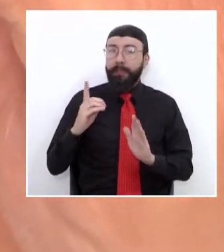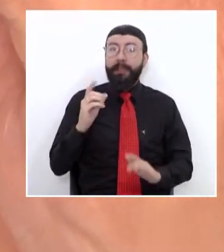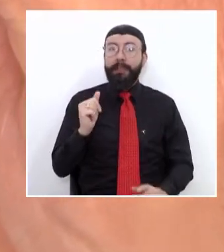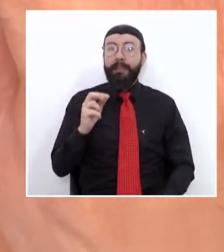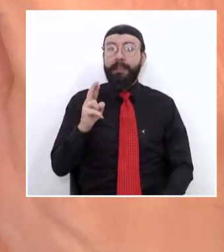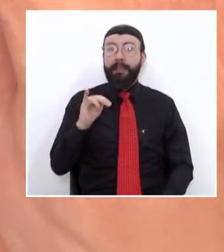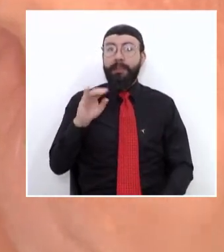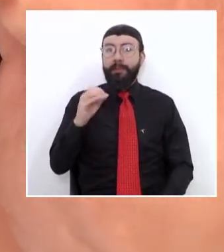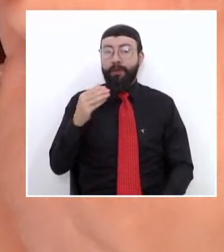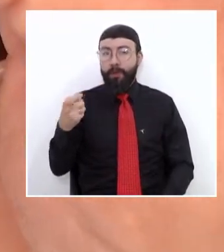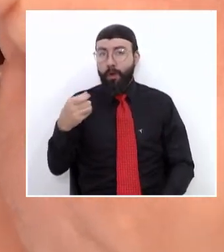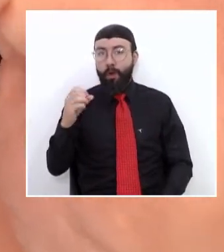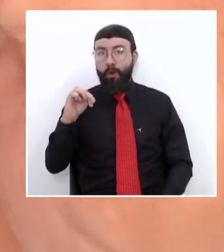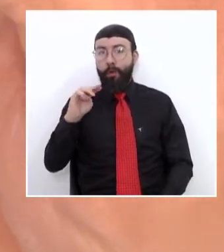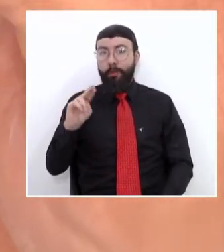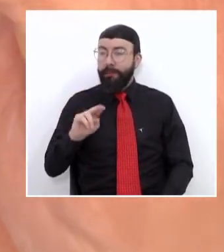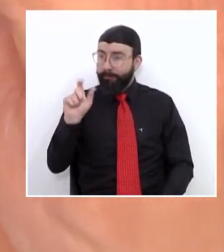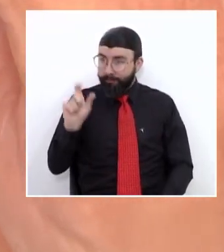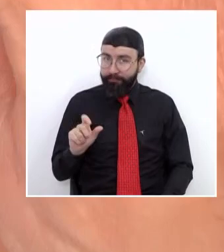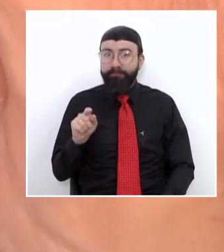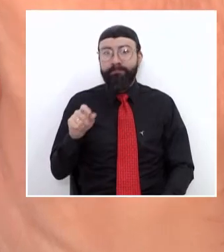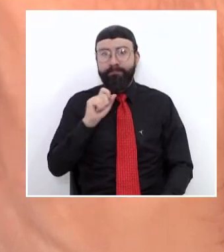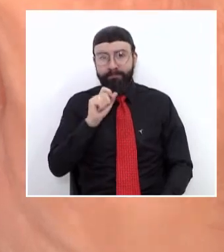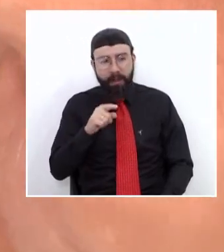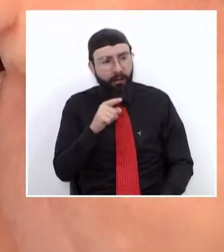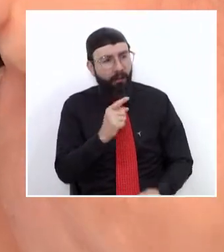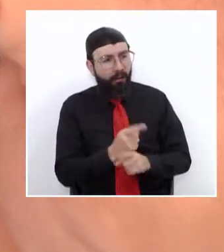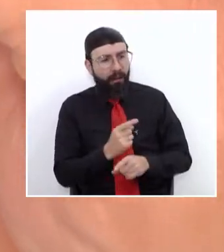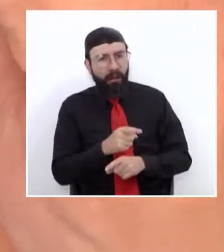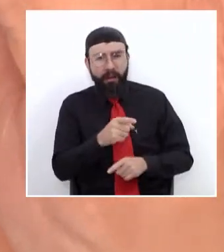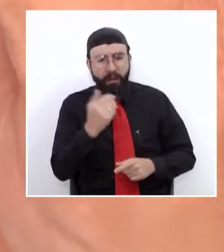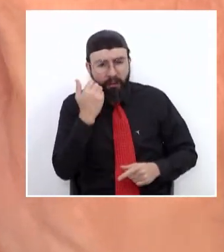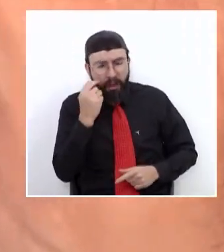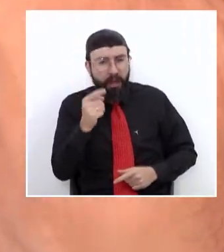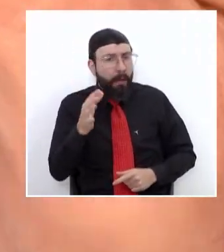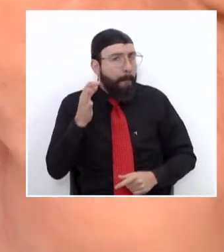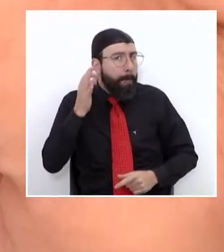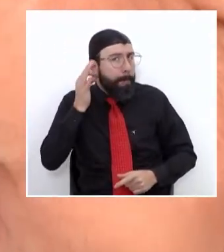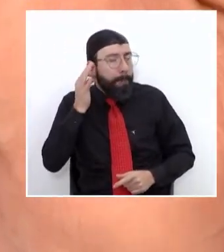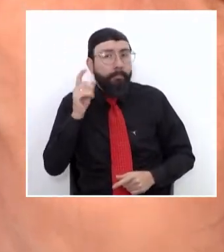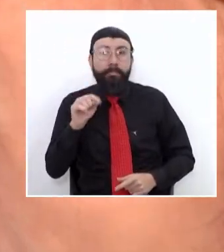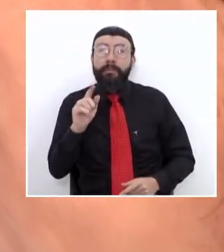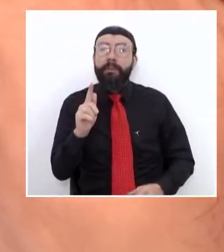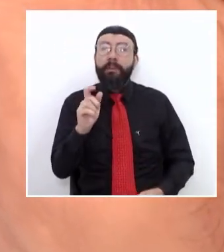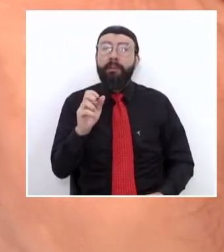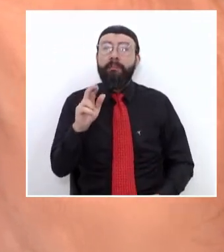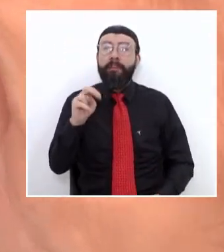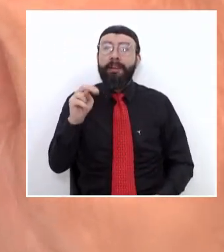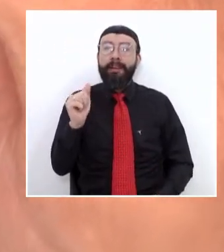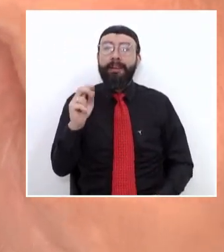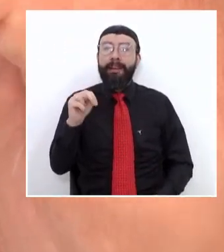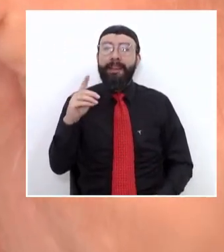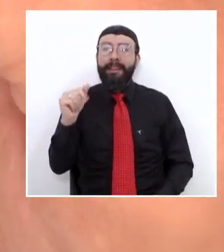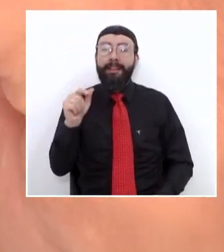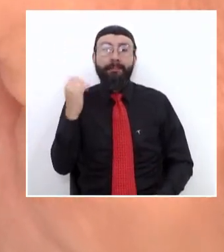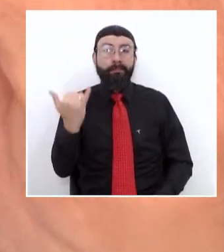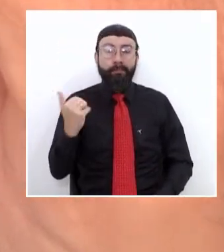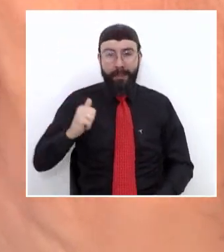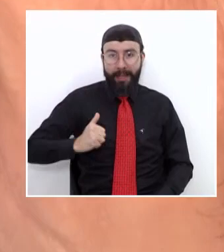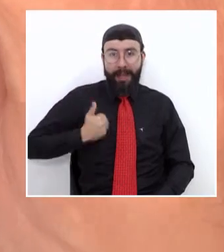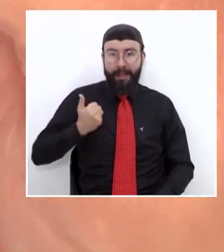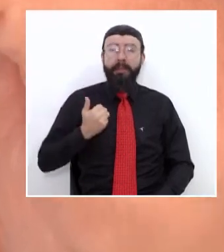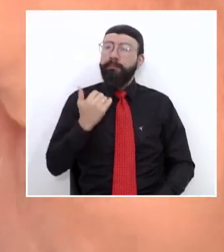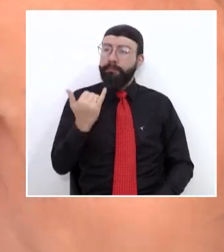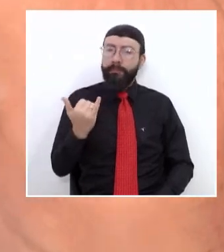esa pregunta Zapata sobre el piercing. Fernanda desde Canadá, estamos